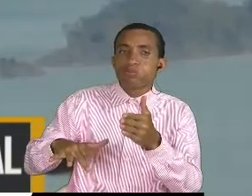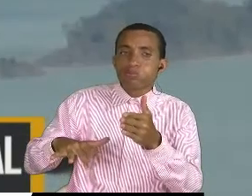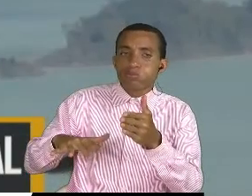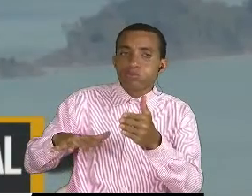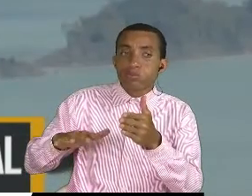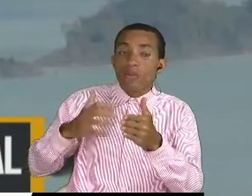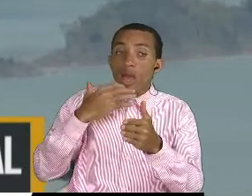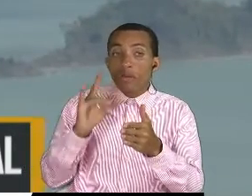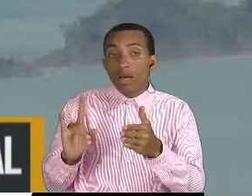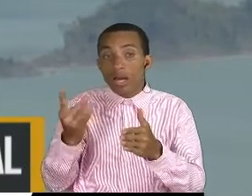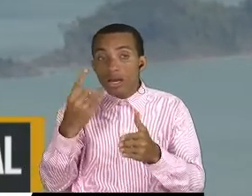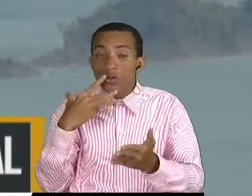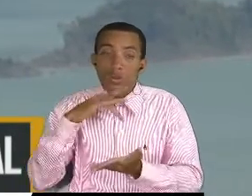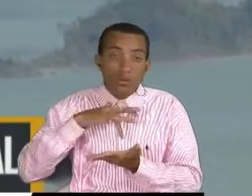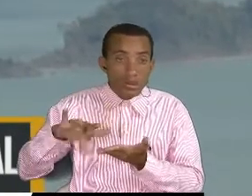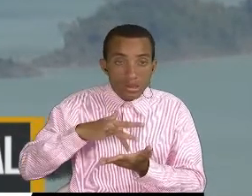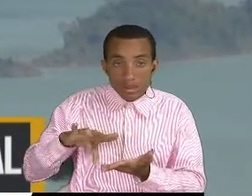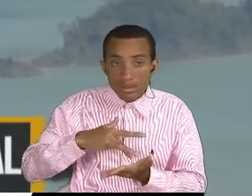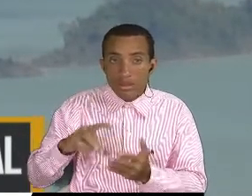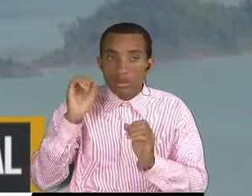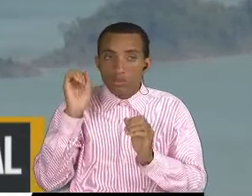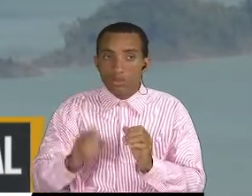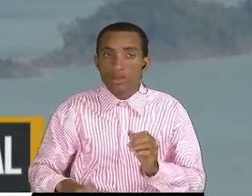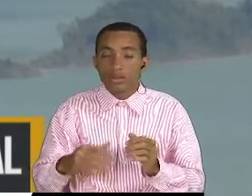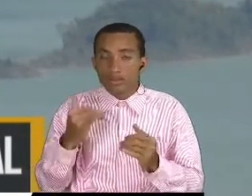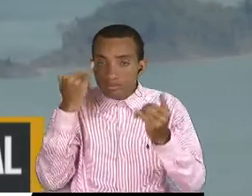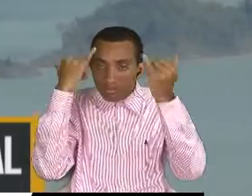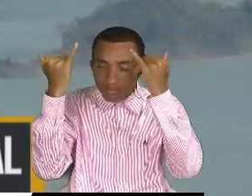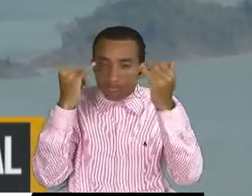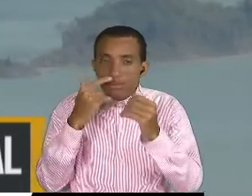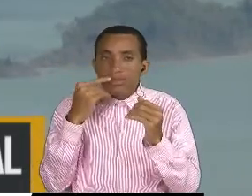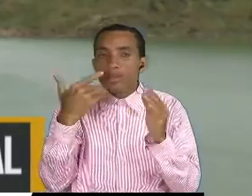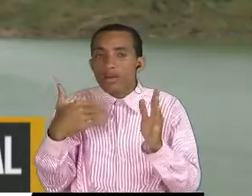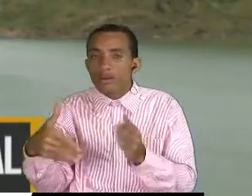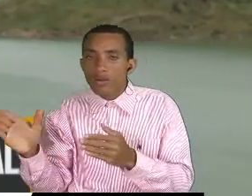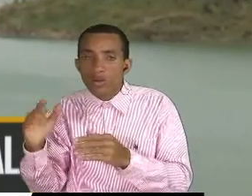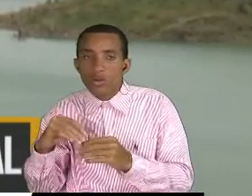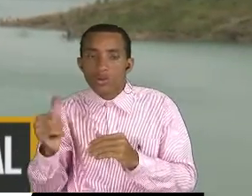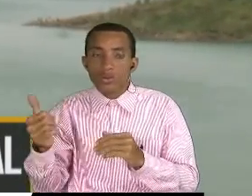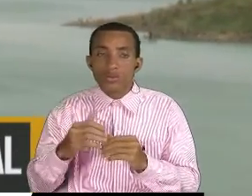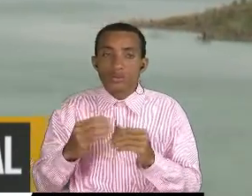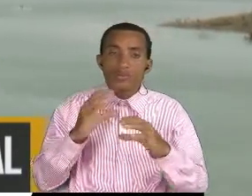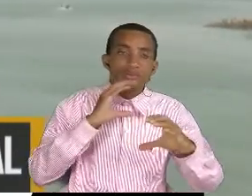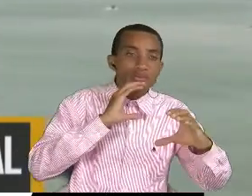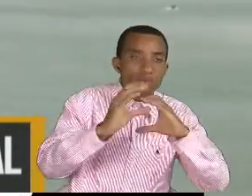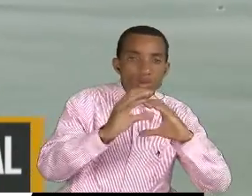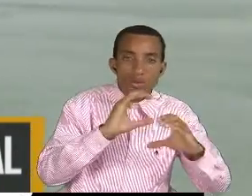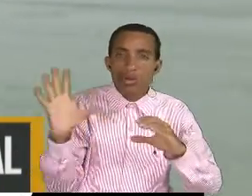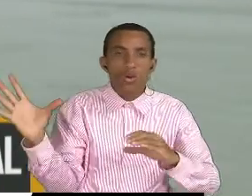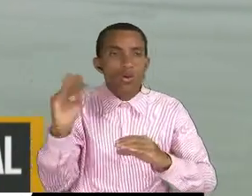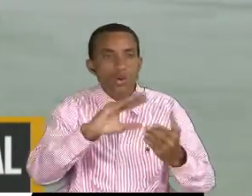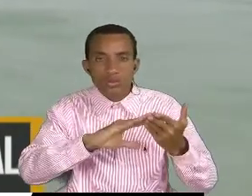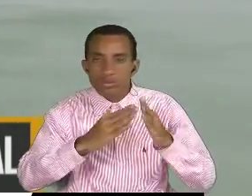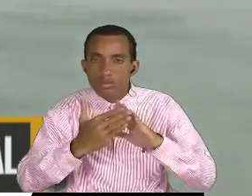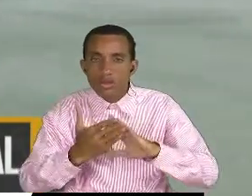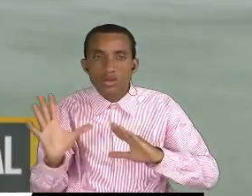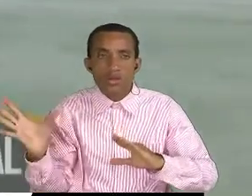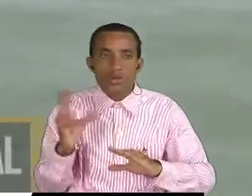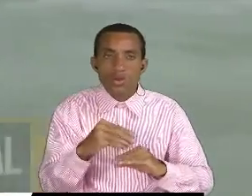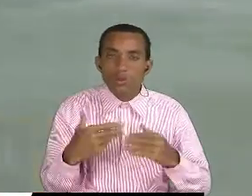una situación de emergencia, Hidrosogamoso activará el plan de contingencia que incluye comunicación permanente con la comunidad a través de medios